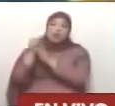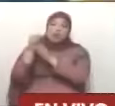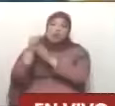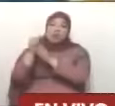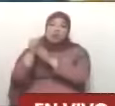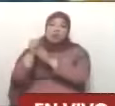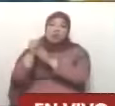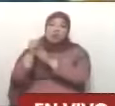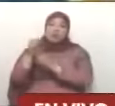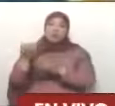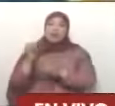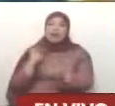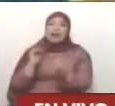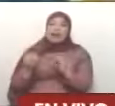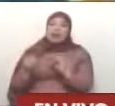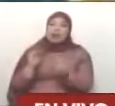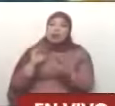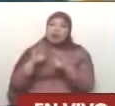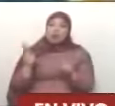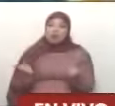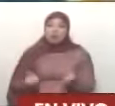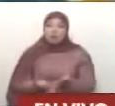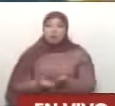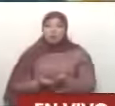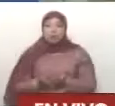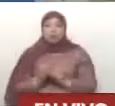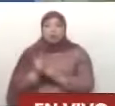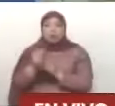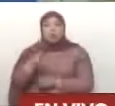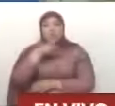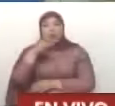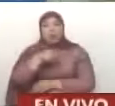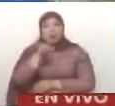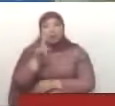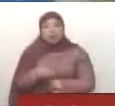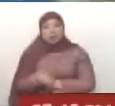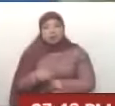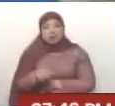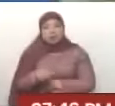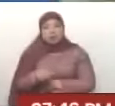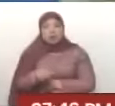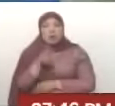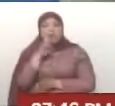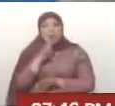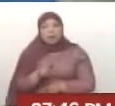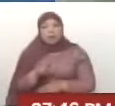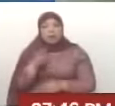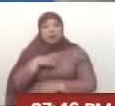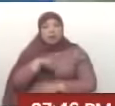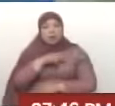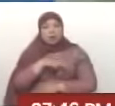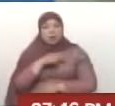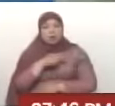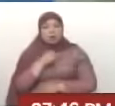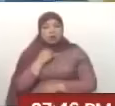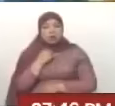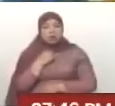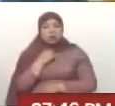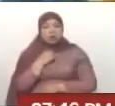morales, espirituales del mundo, uno de los grandes líderes políticos también, respetado por todas las religiones,